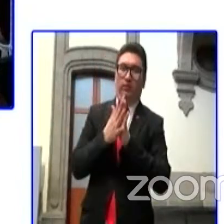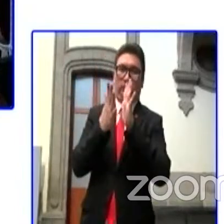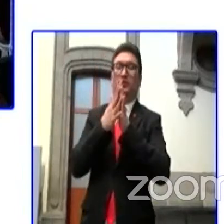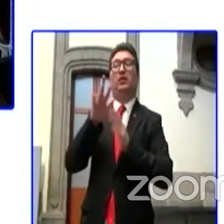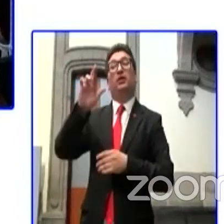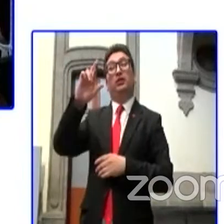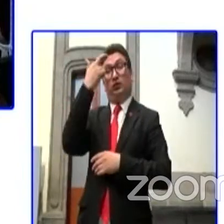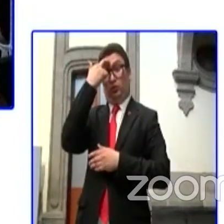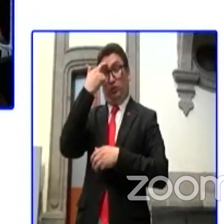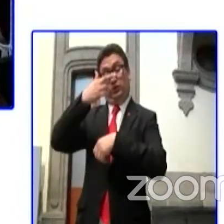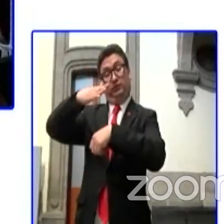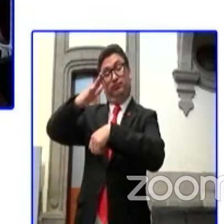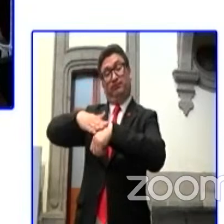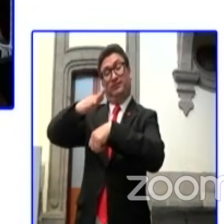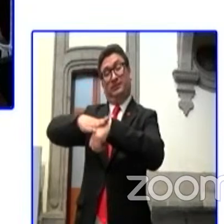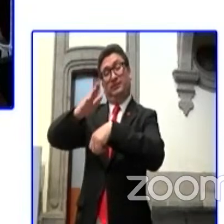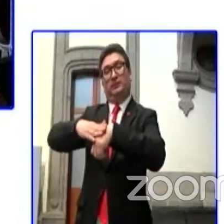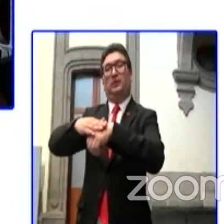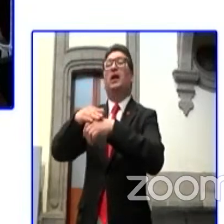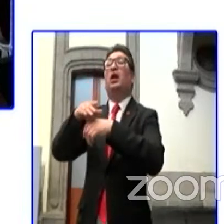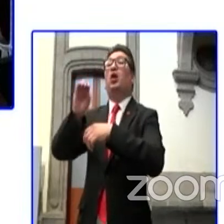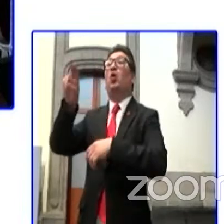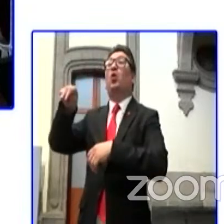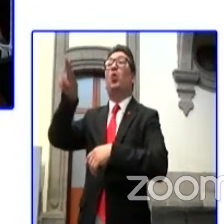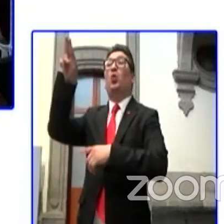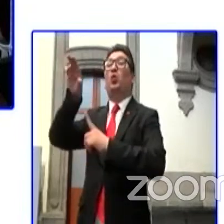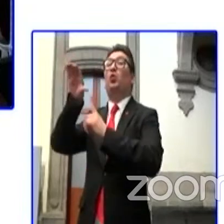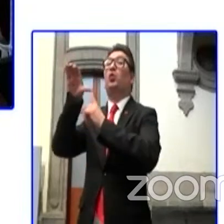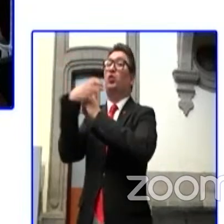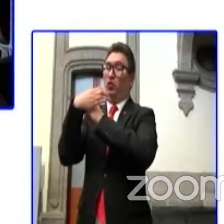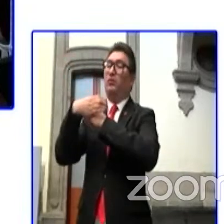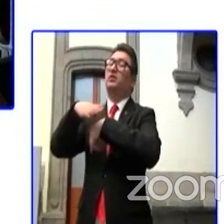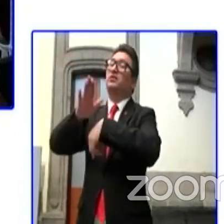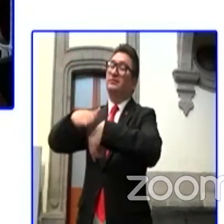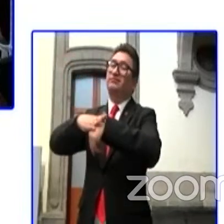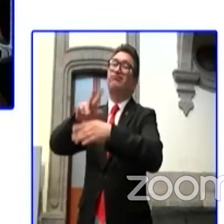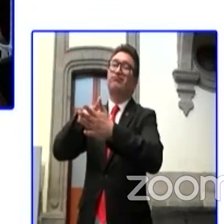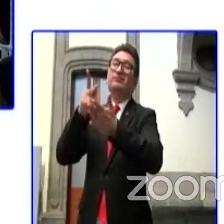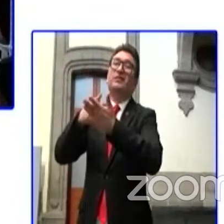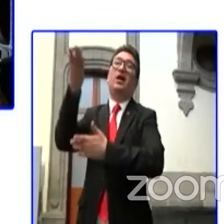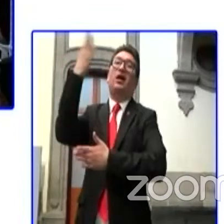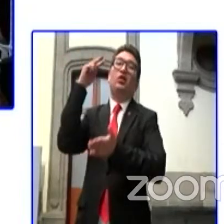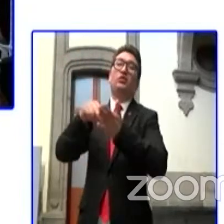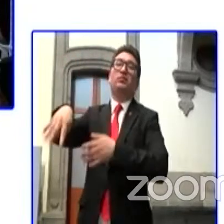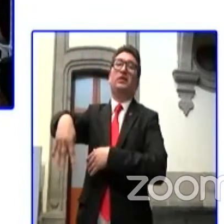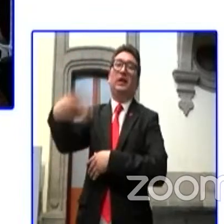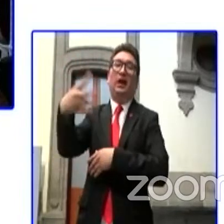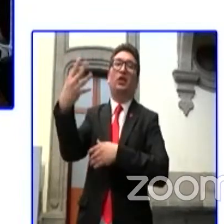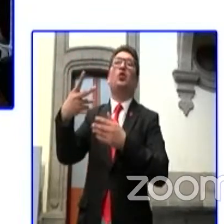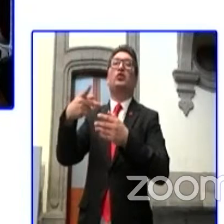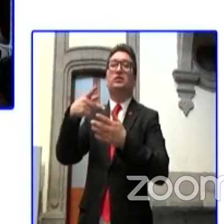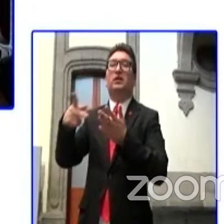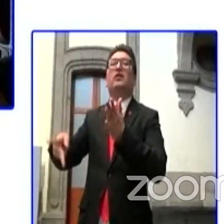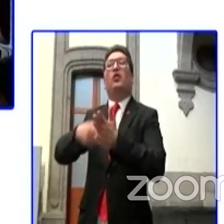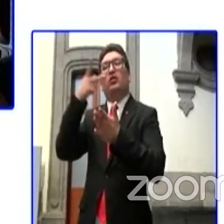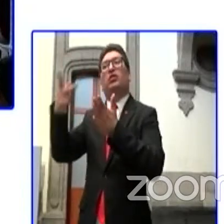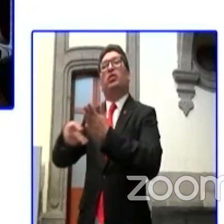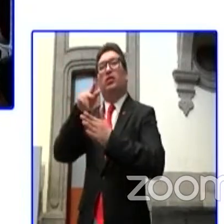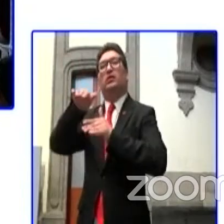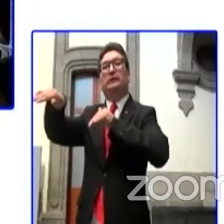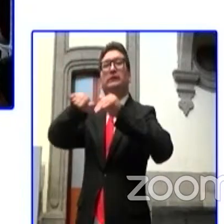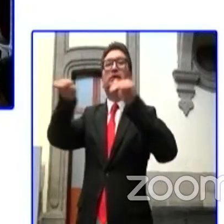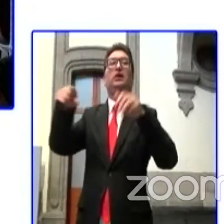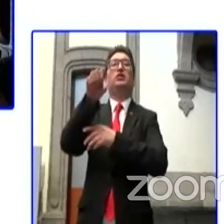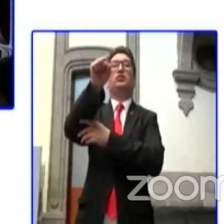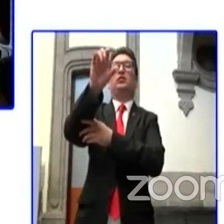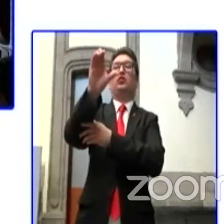recomendaciones constantes del comité desde el 2014. La falta de espacios de consulta. Y bien, la Suprema ya